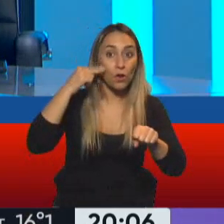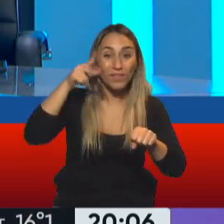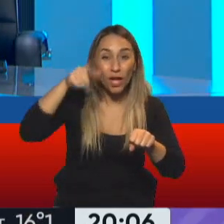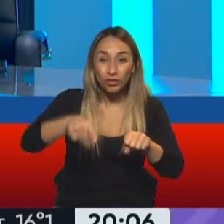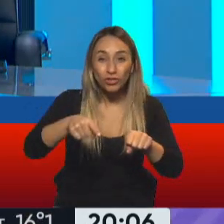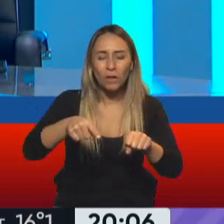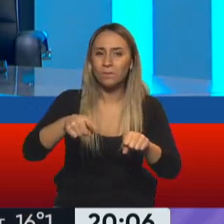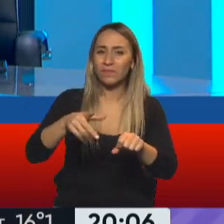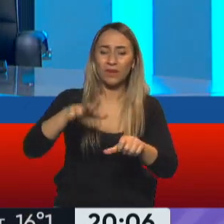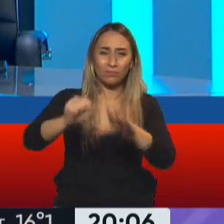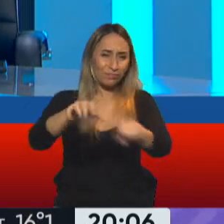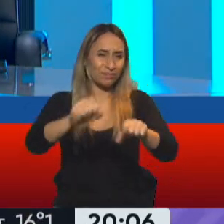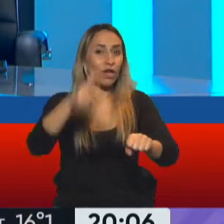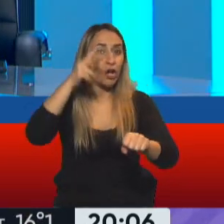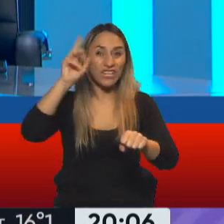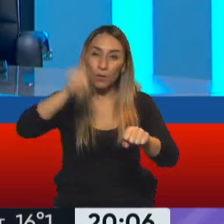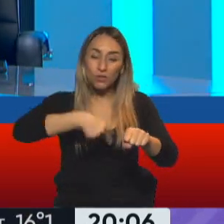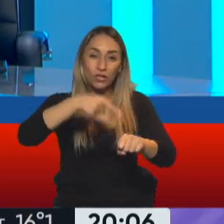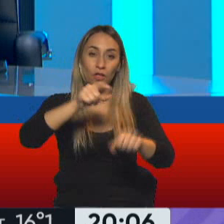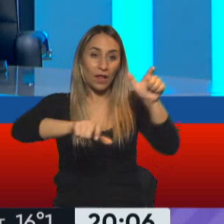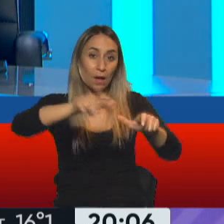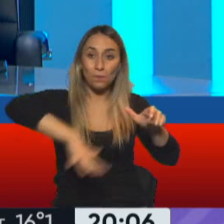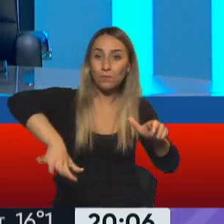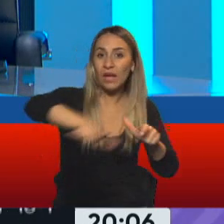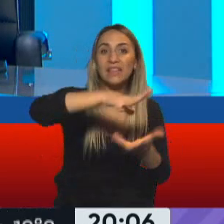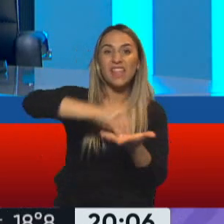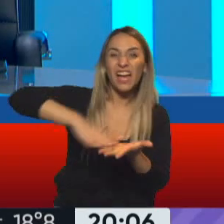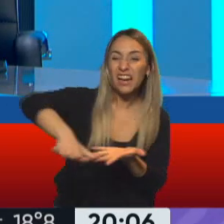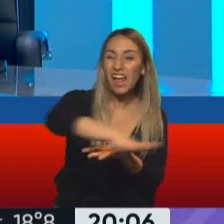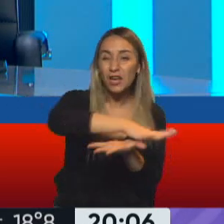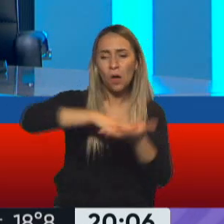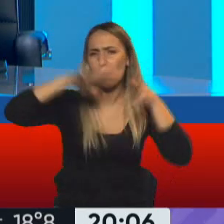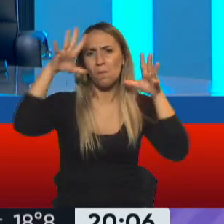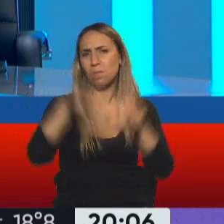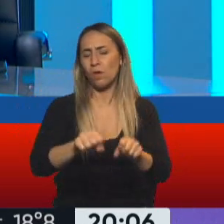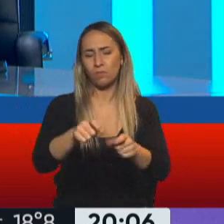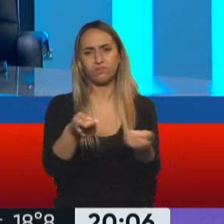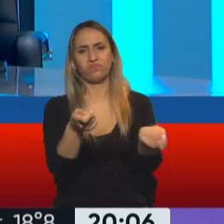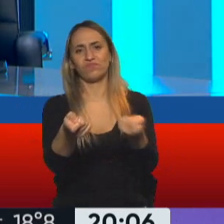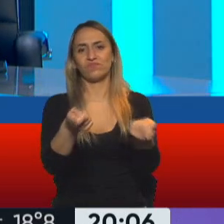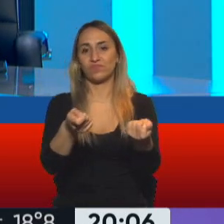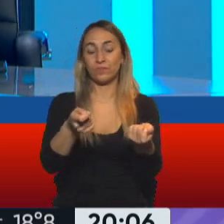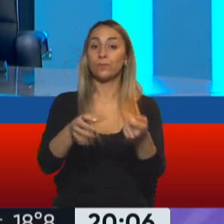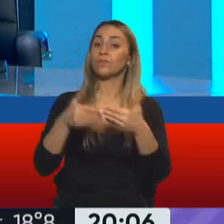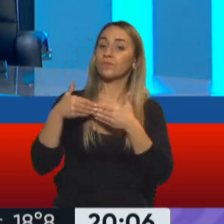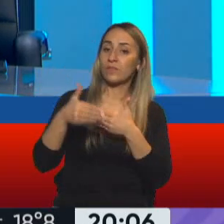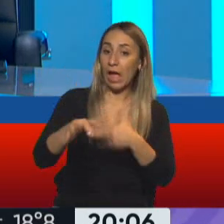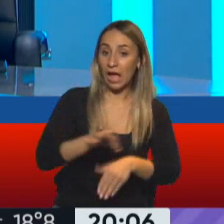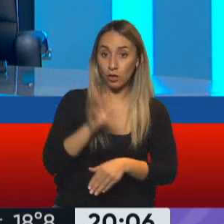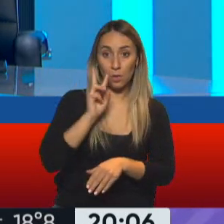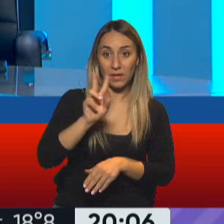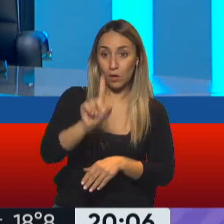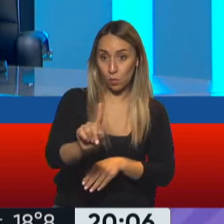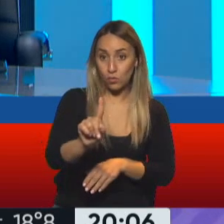talibanes del 80% de la población del terreno de Afganistán. ¿Qué pasa después? 2001, 11S,